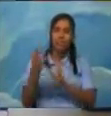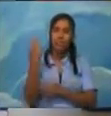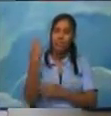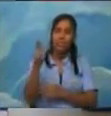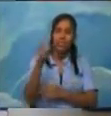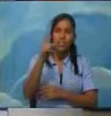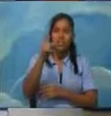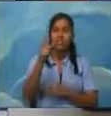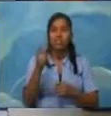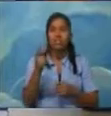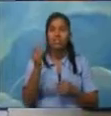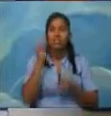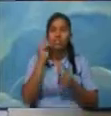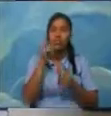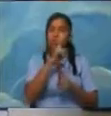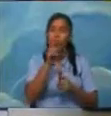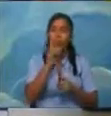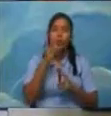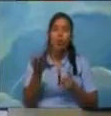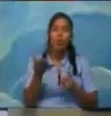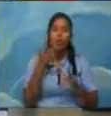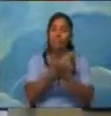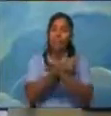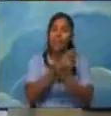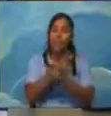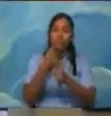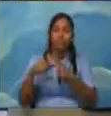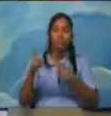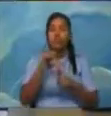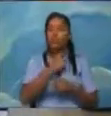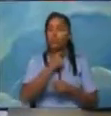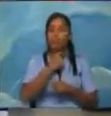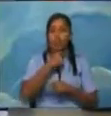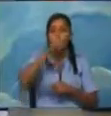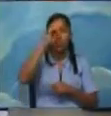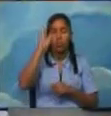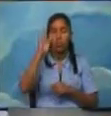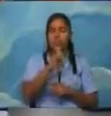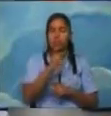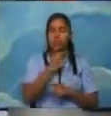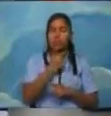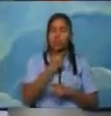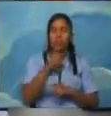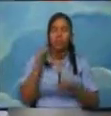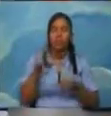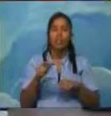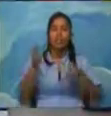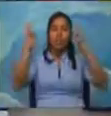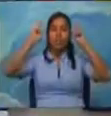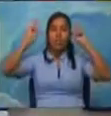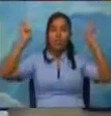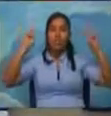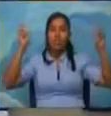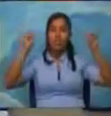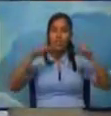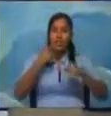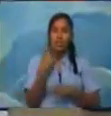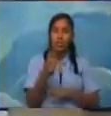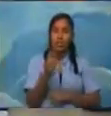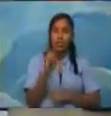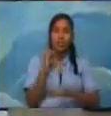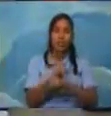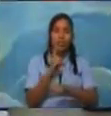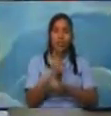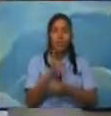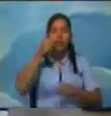llama adulterio. Aquí Moisés nos está advirtiendo, no solamente al pueblo